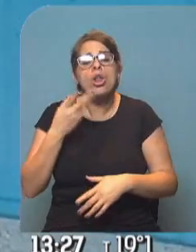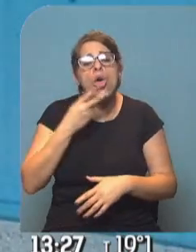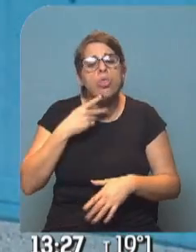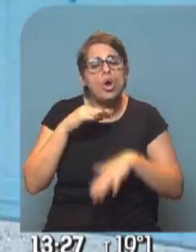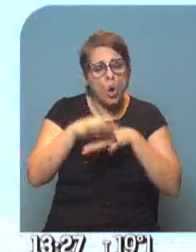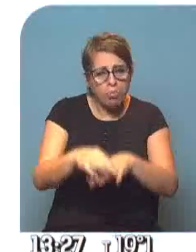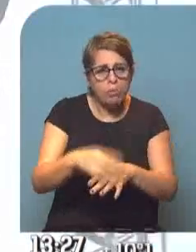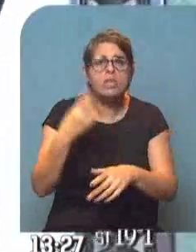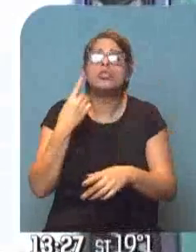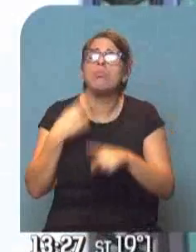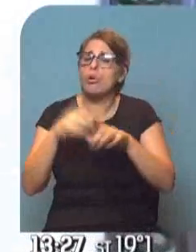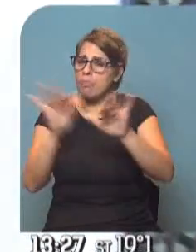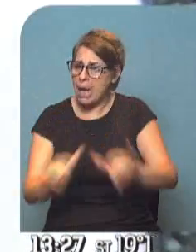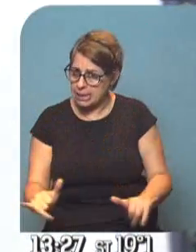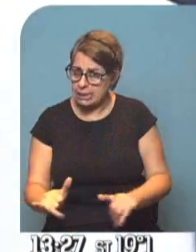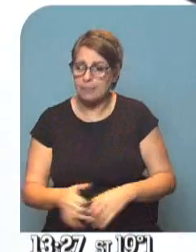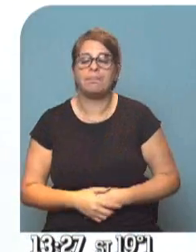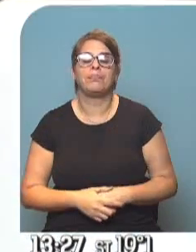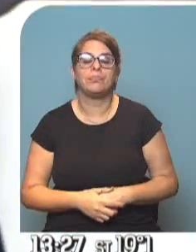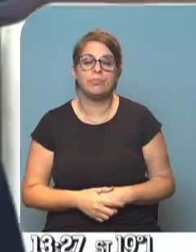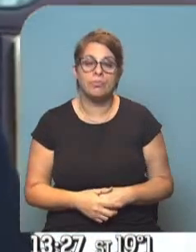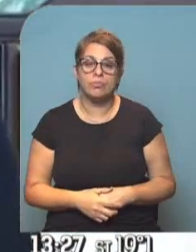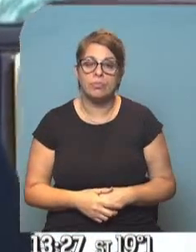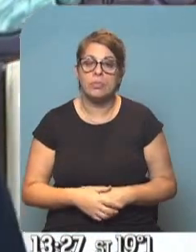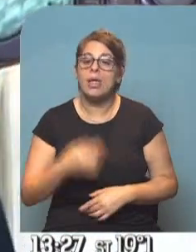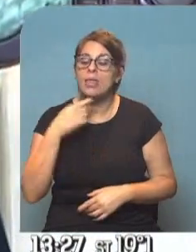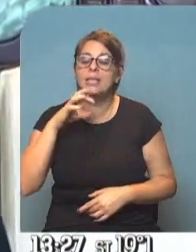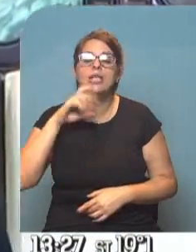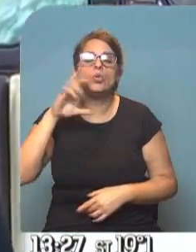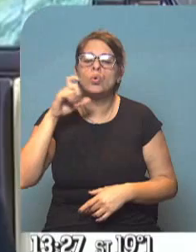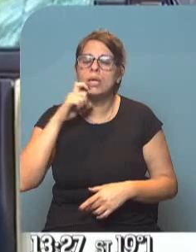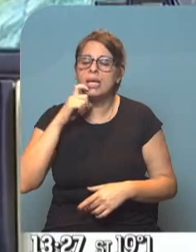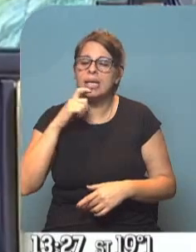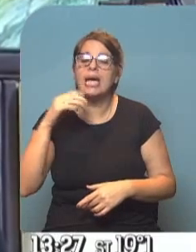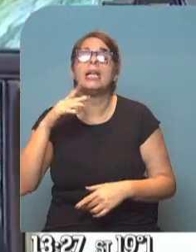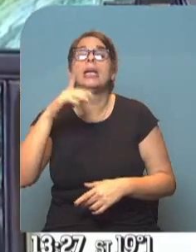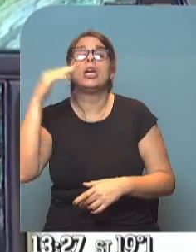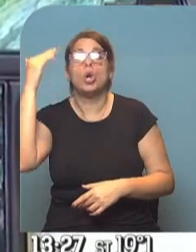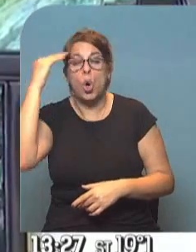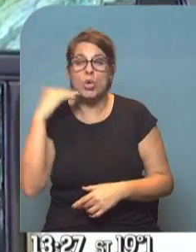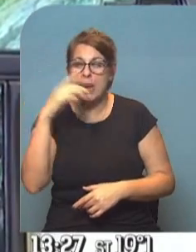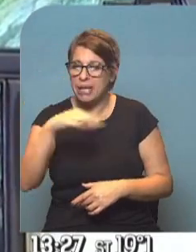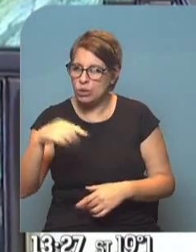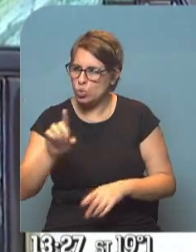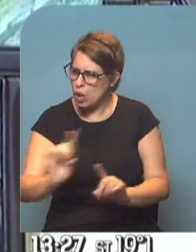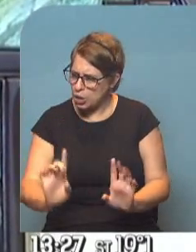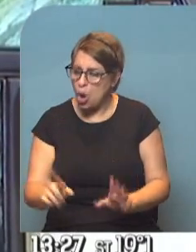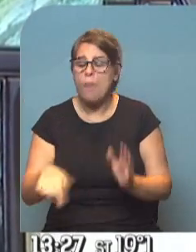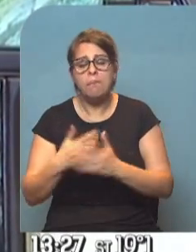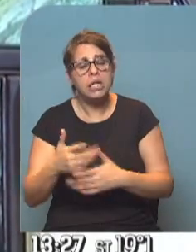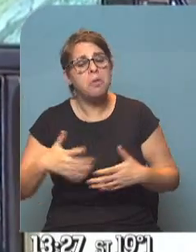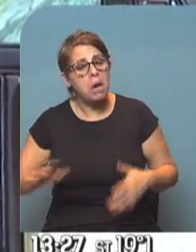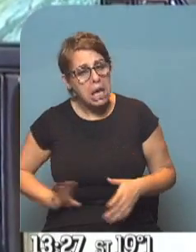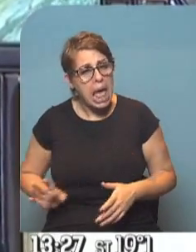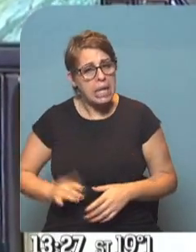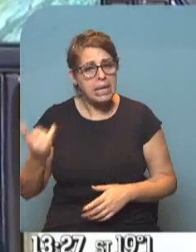para sellar la paz. Entre ellos, la desnuclearización de la península de Corea. Sin embargo, el entusiasmo